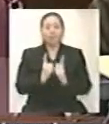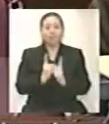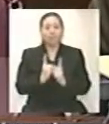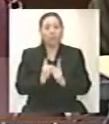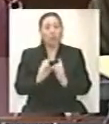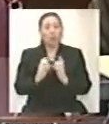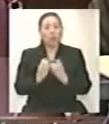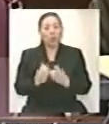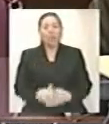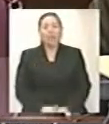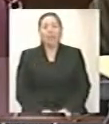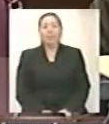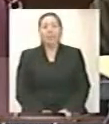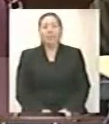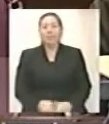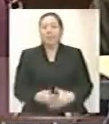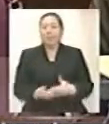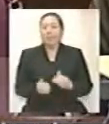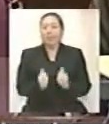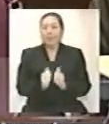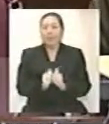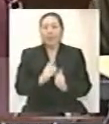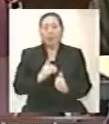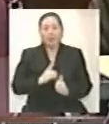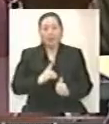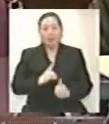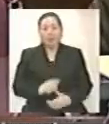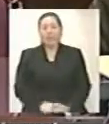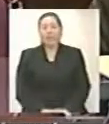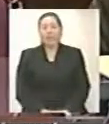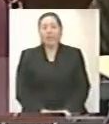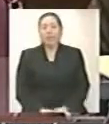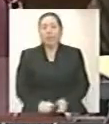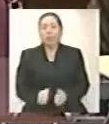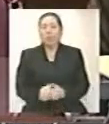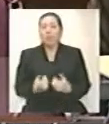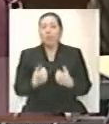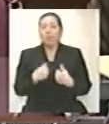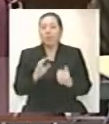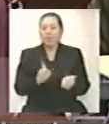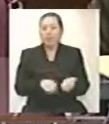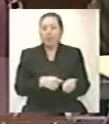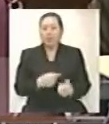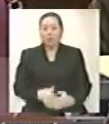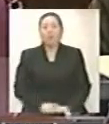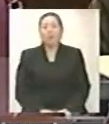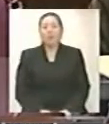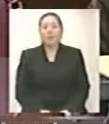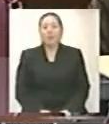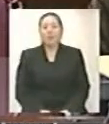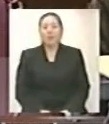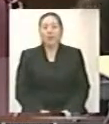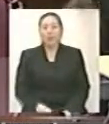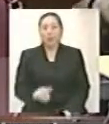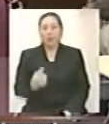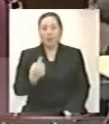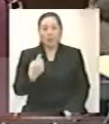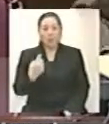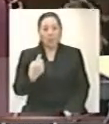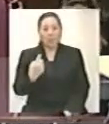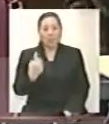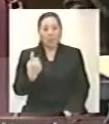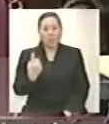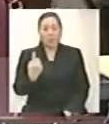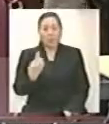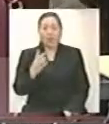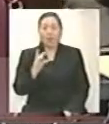en el Congreso de la República y siga batallando con dignidad y firmeza como nos tiene acostumbrado. 1.